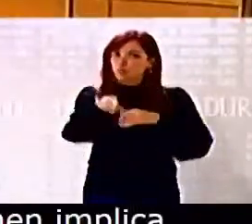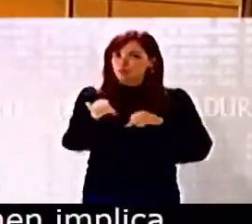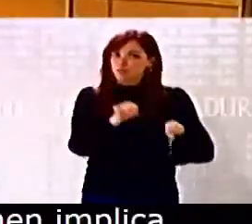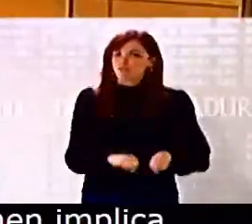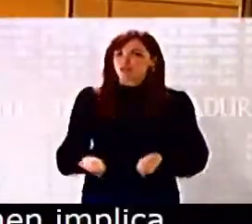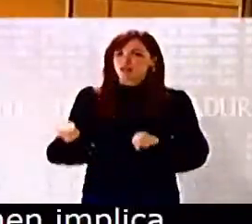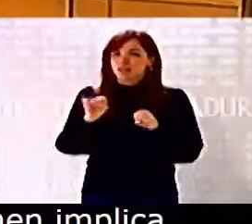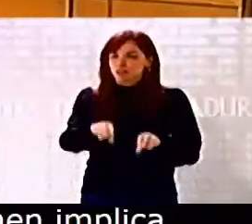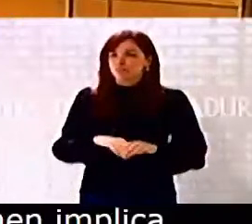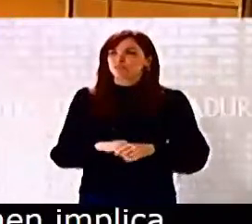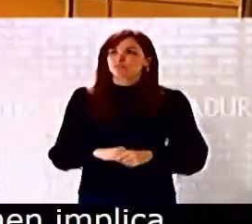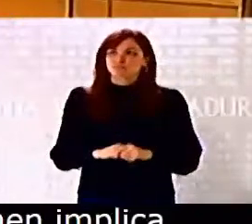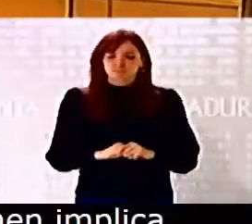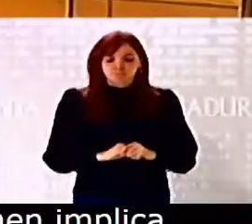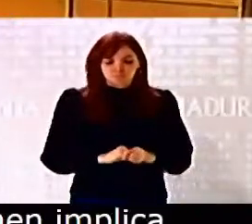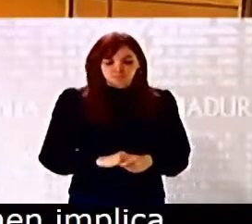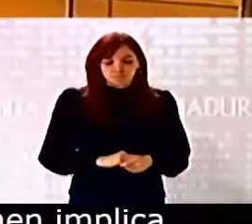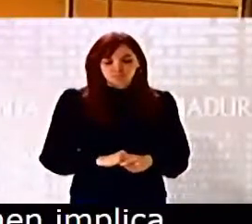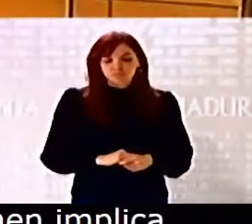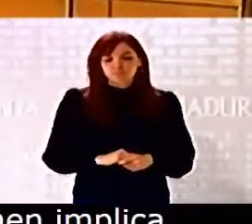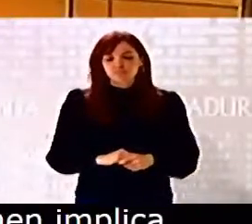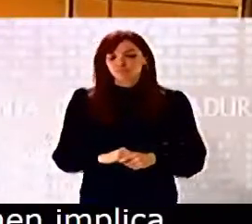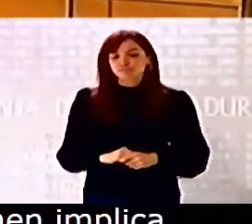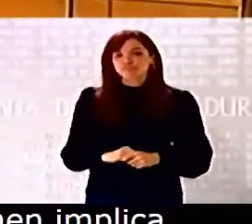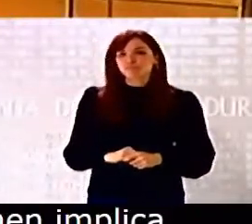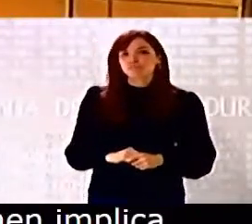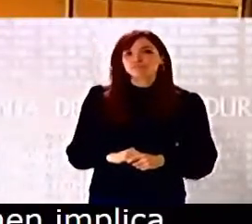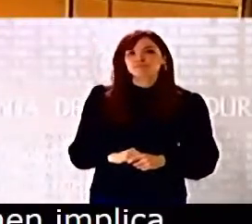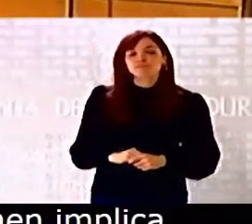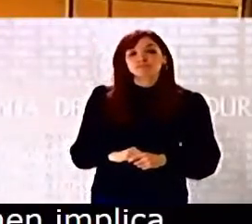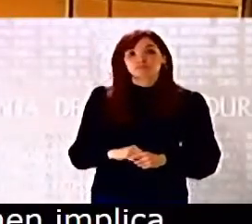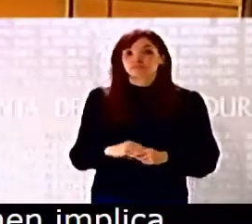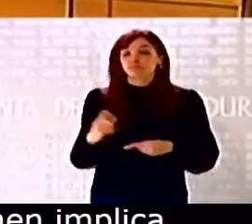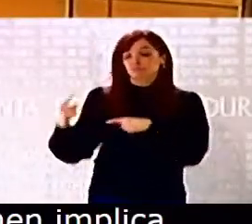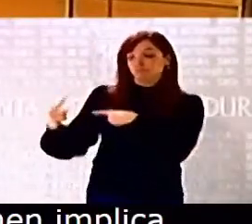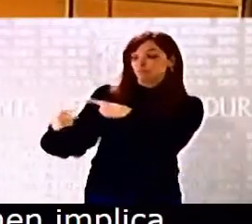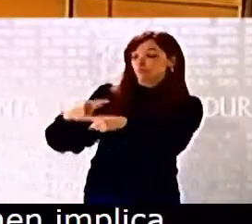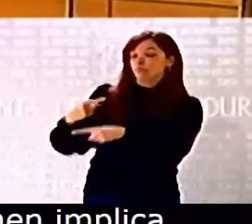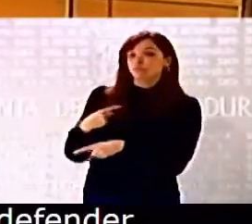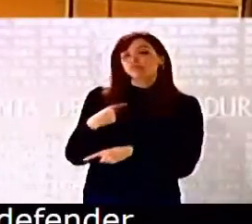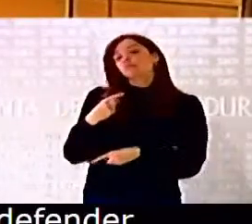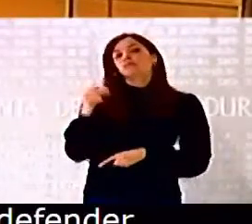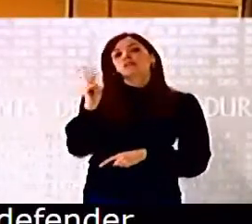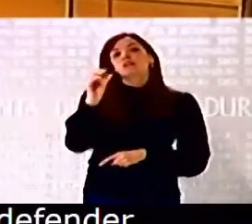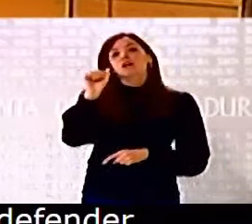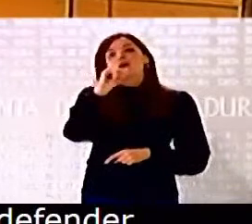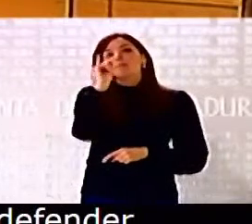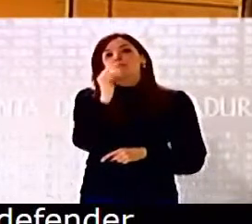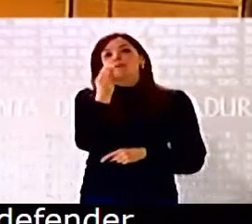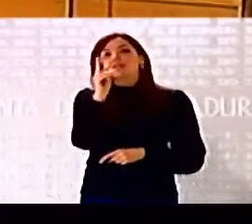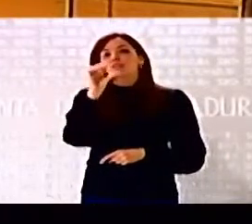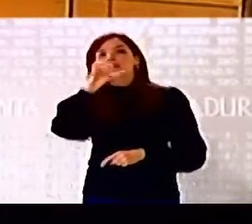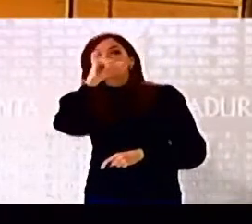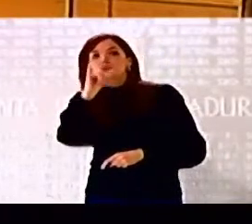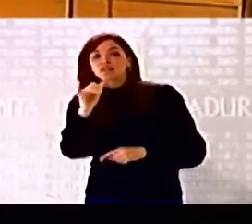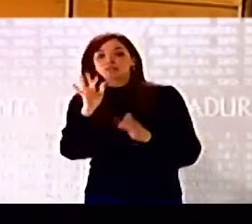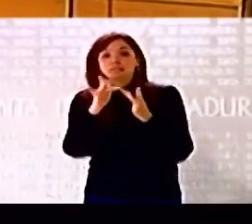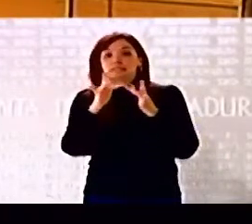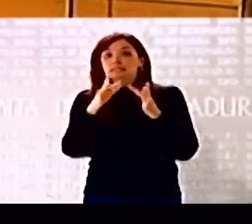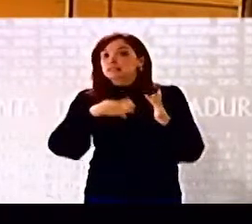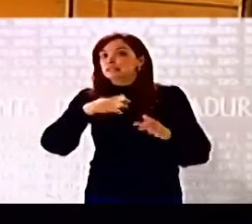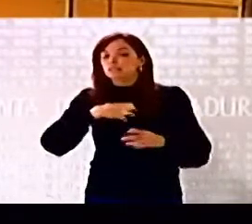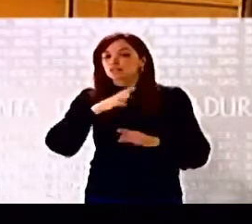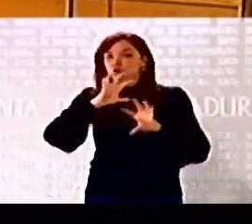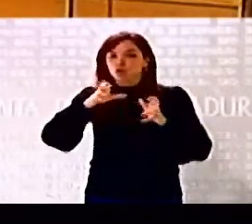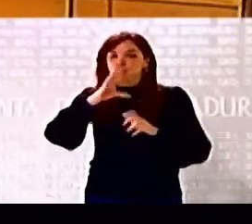¿Alguna pregunta más? Pues le ha llegado a llegar, consejera, una pregunta que nos hace Fabián Vázquez de la COPE a través del WhatsApp porque no se ha podido conectar.